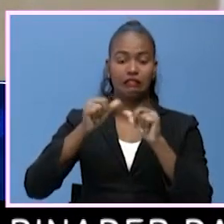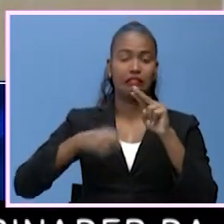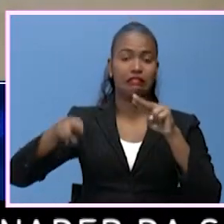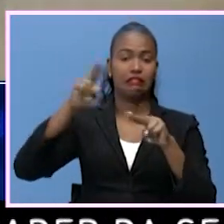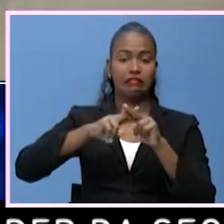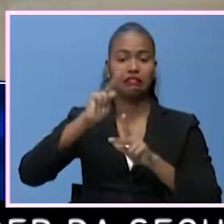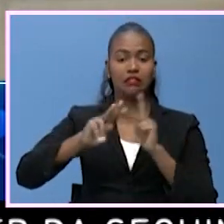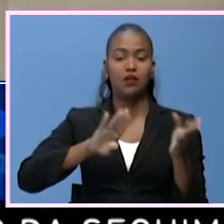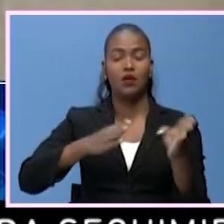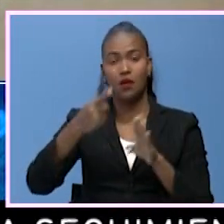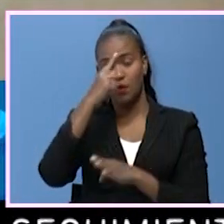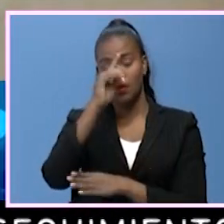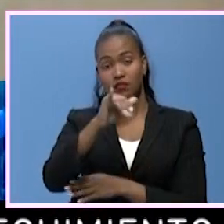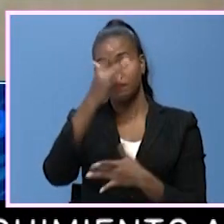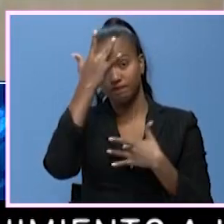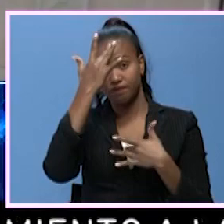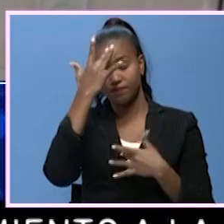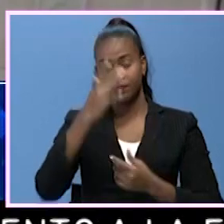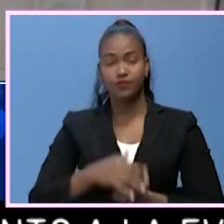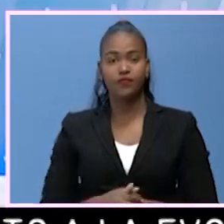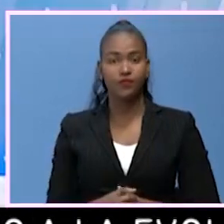registrándose muertes por la enfermedad.